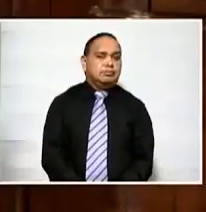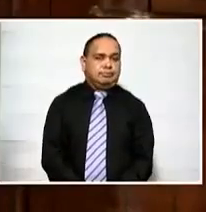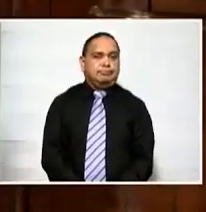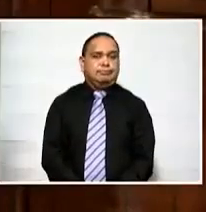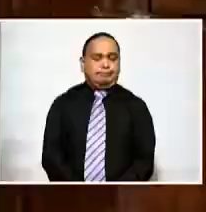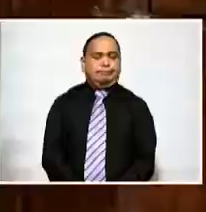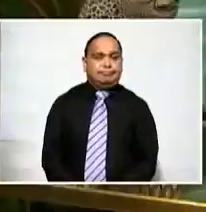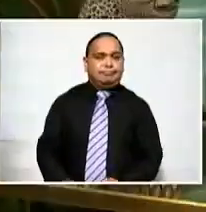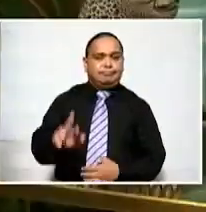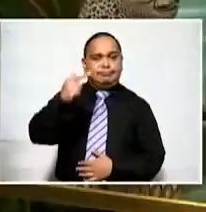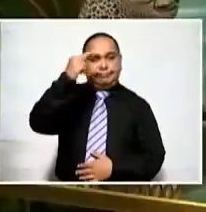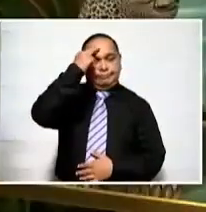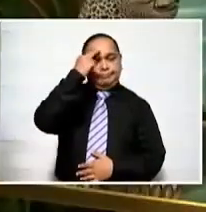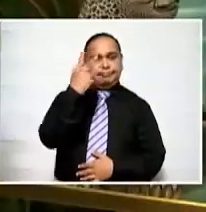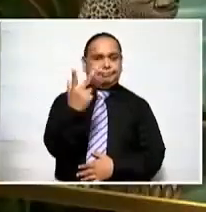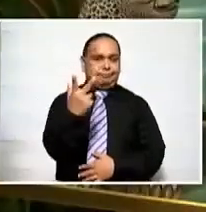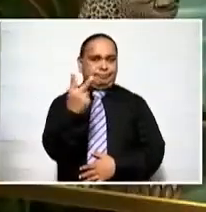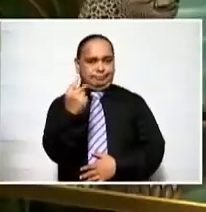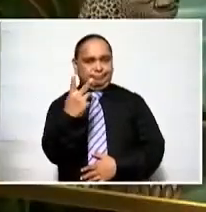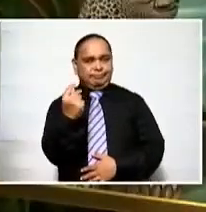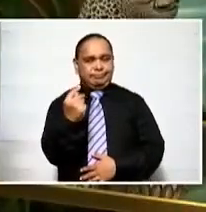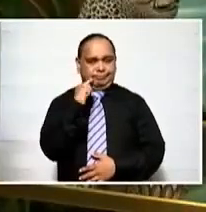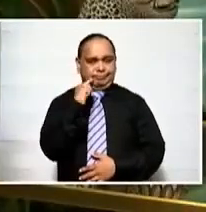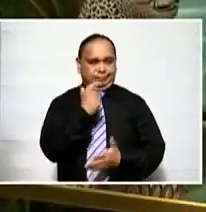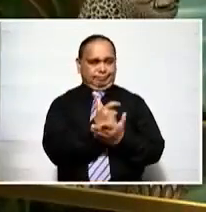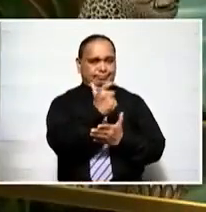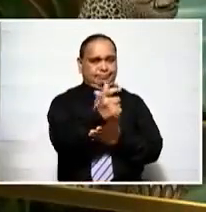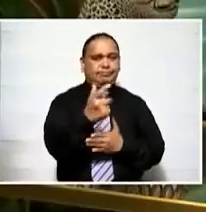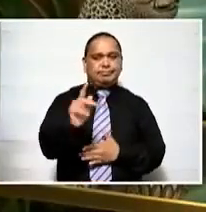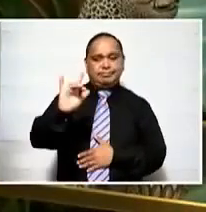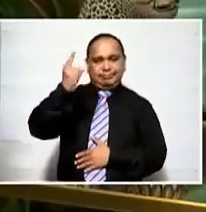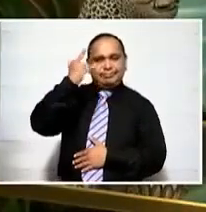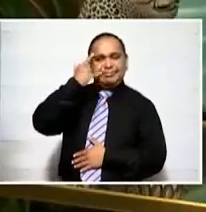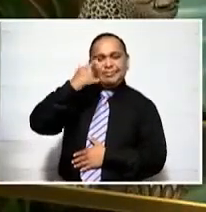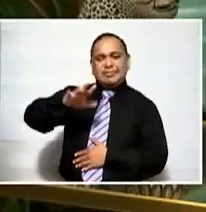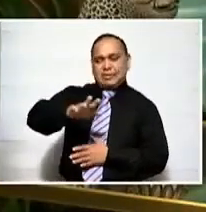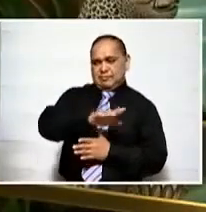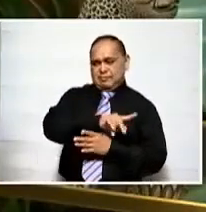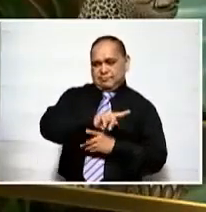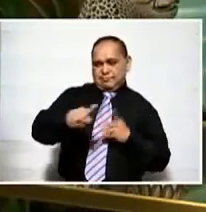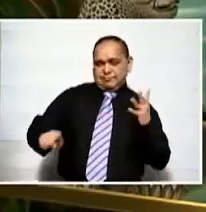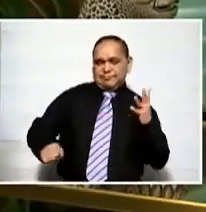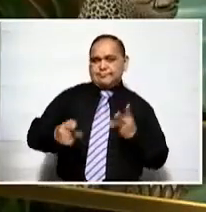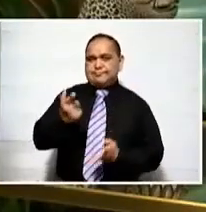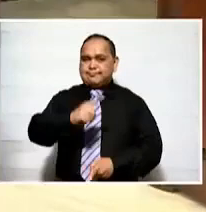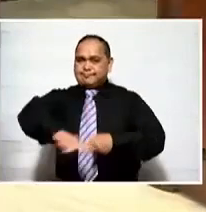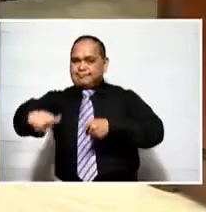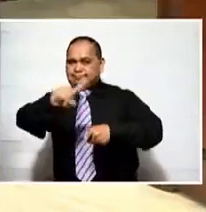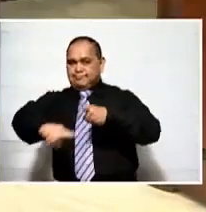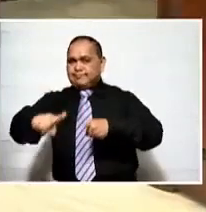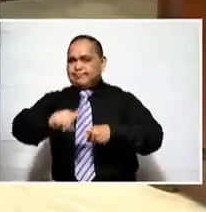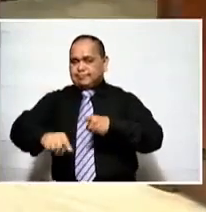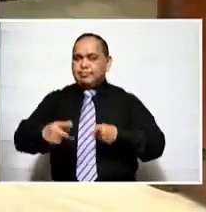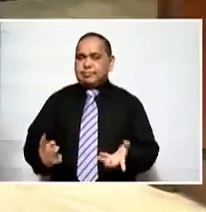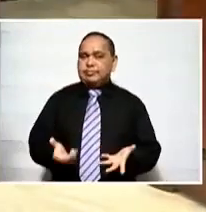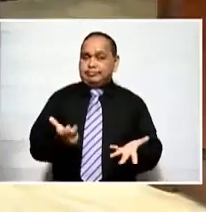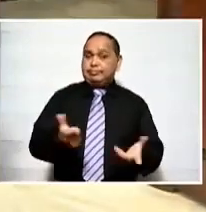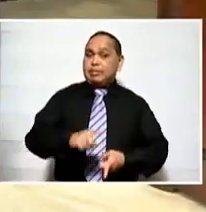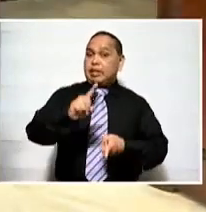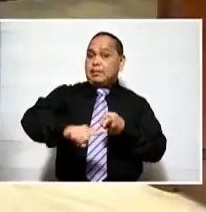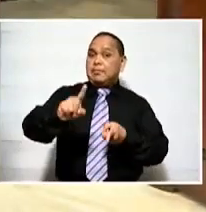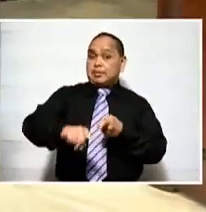era Campeche la pasarela nacional, pero de él. Claro, totalmente, Era ¿no? lo que no Y precisaban. esos pagos en cachete, ¿no? Pues son